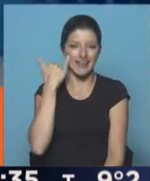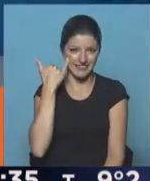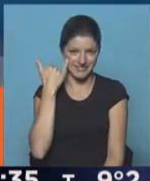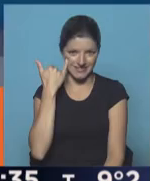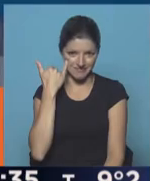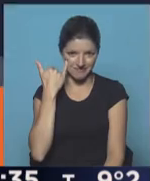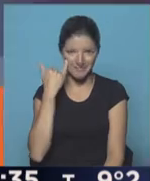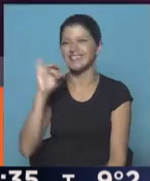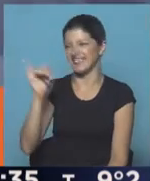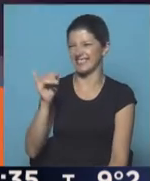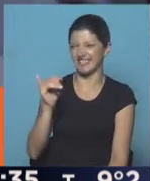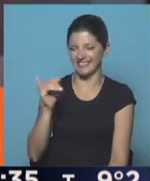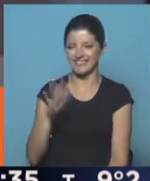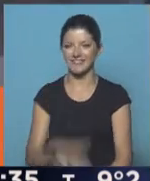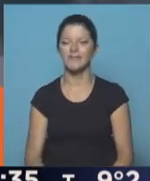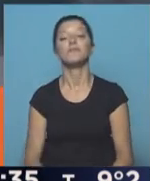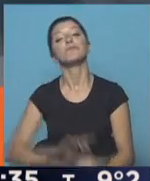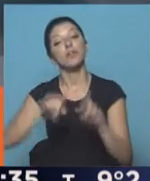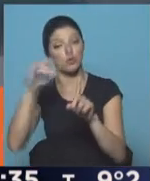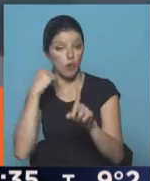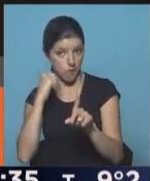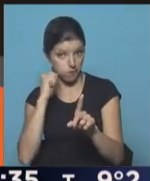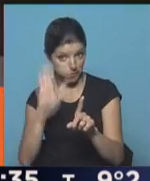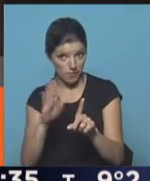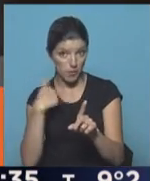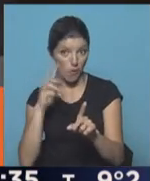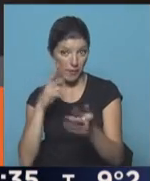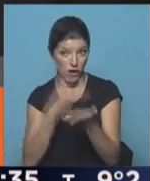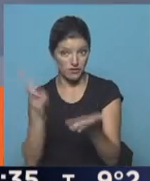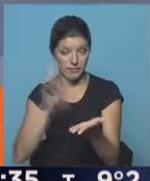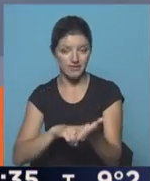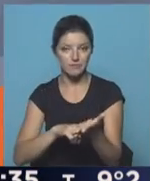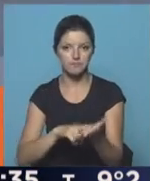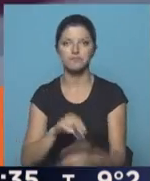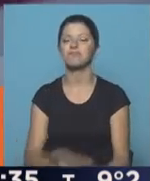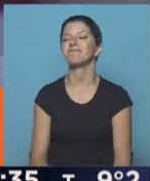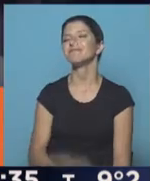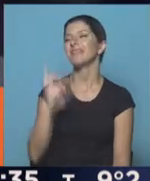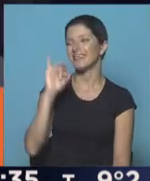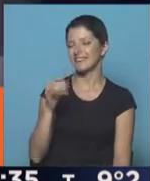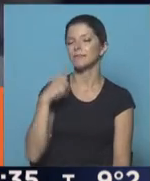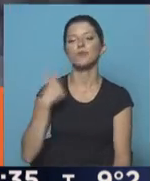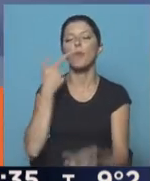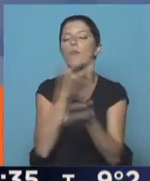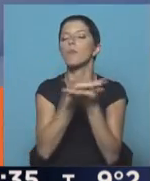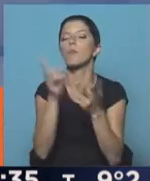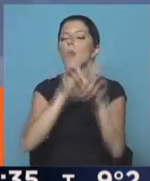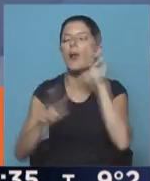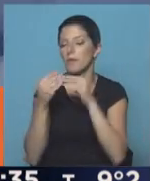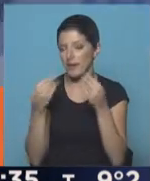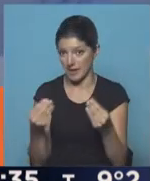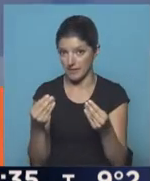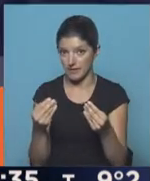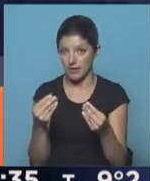a presentarnos y hay otros que ya pasaron por cines que uno puede volver a ver claro porque un poco lo que buscamos en esta muestra es adelantar los